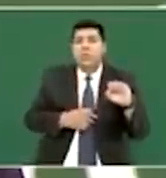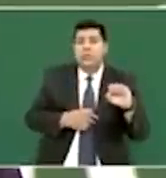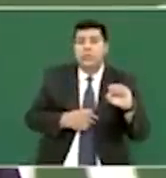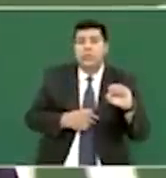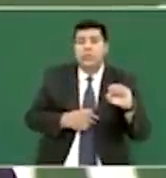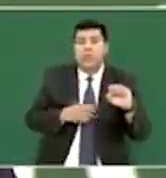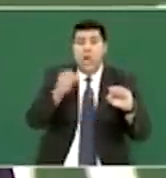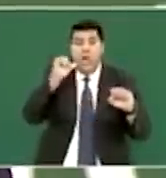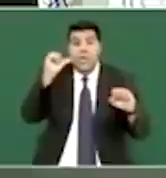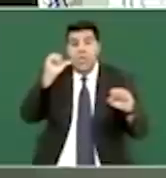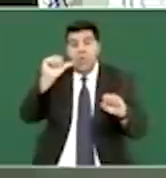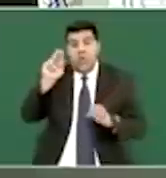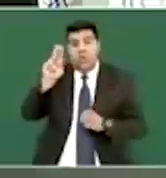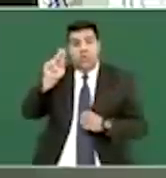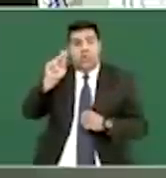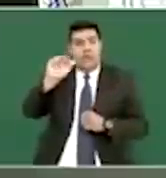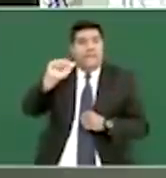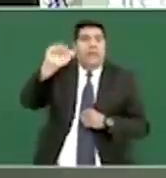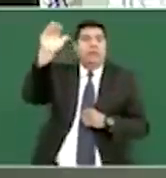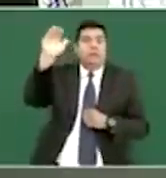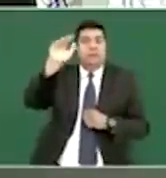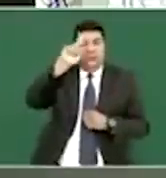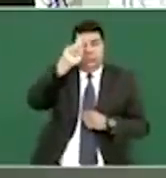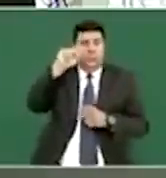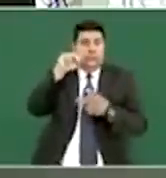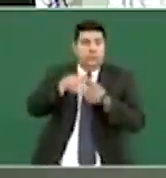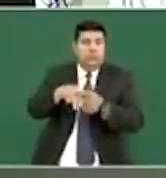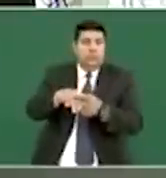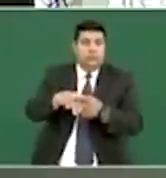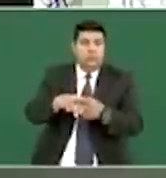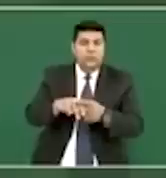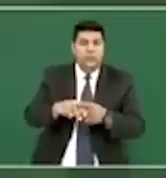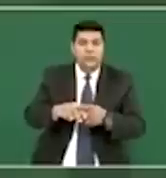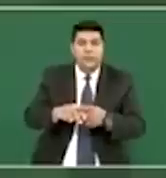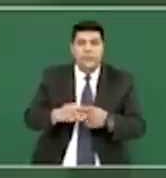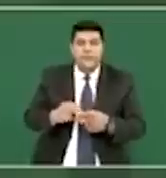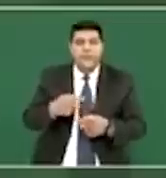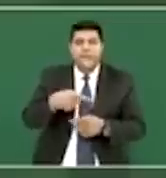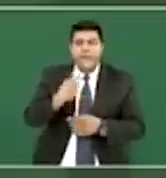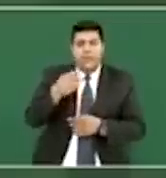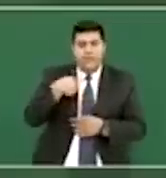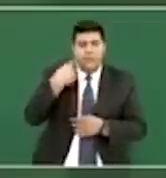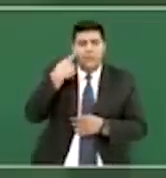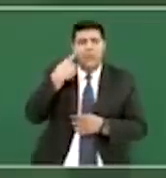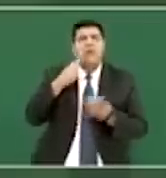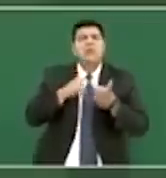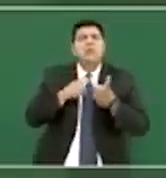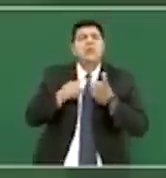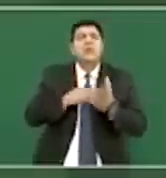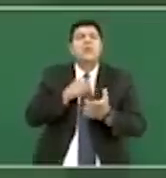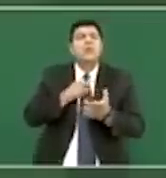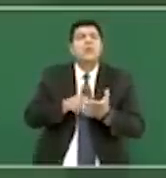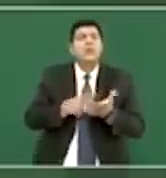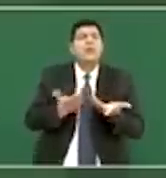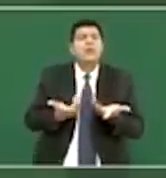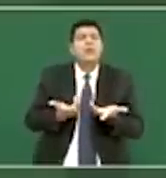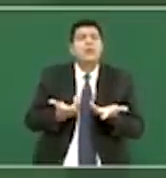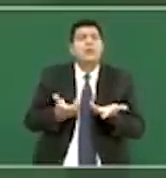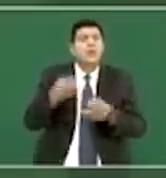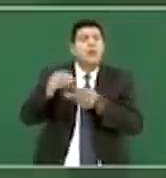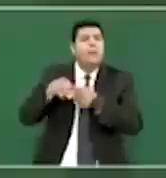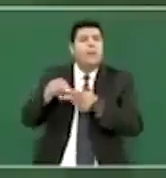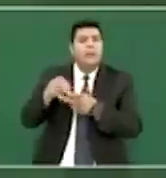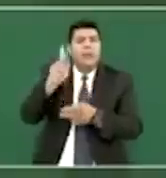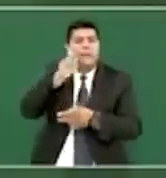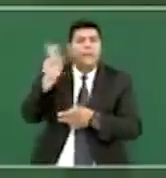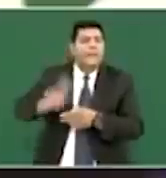65, ayer más de 80 en el país, subió, pero si lo vemos, se concentra en ciertos